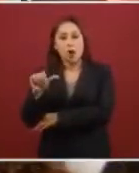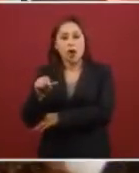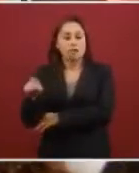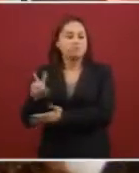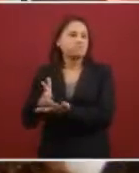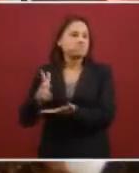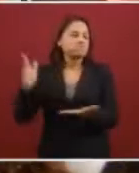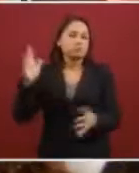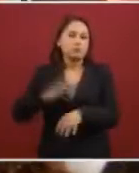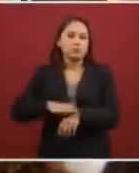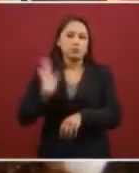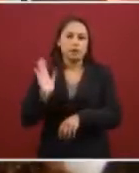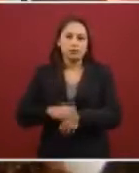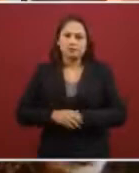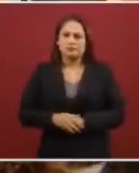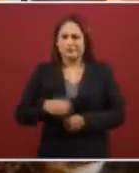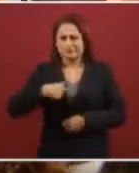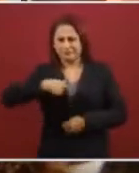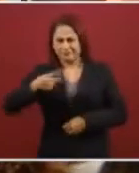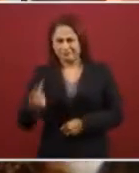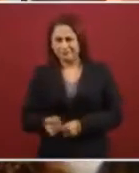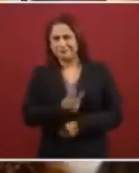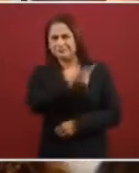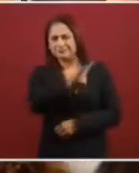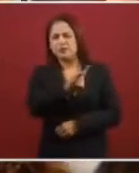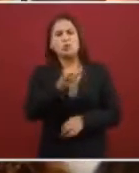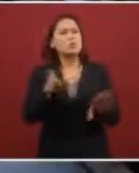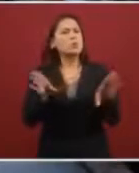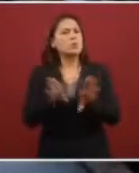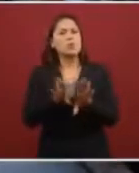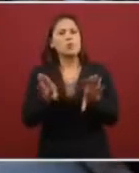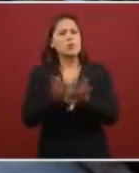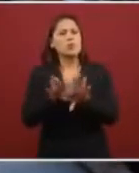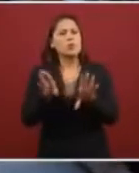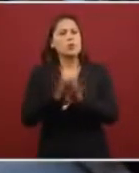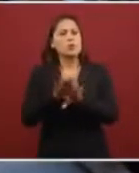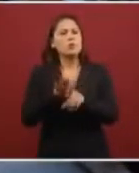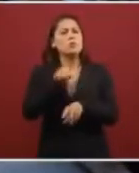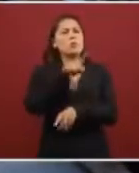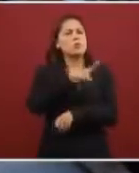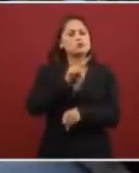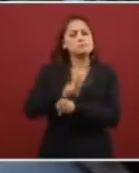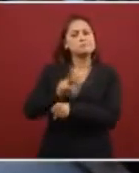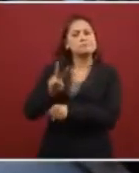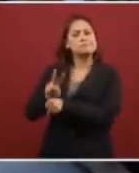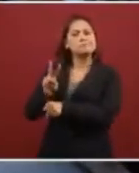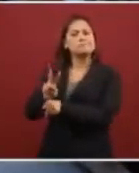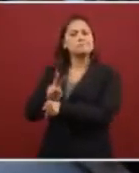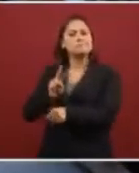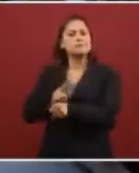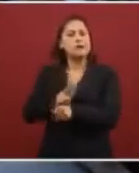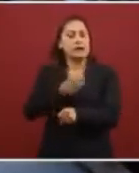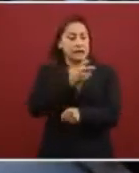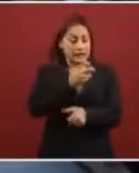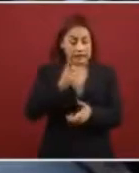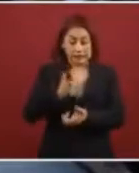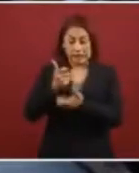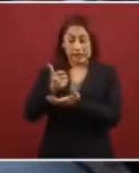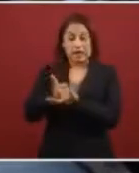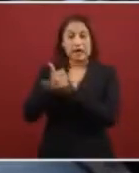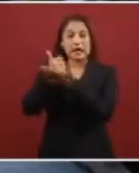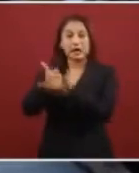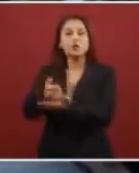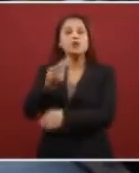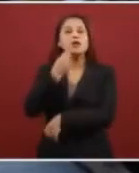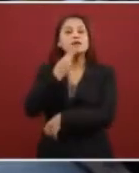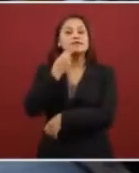es was being used for qué medidas, qué candados you, va a implementar el you gobierno federal, implement or the federal para